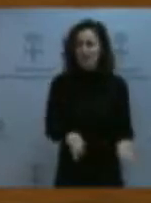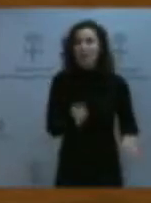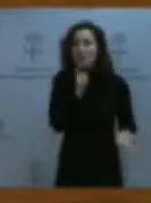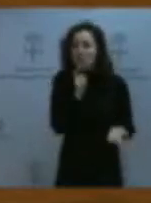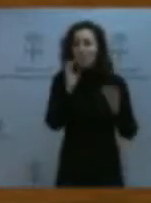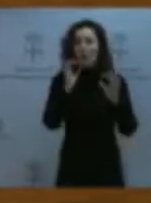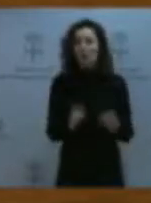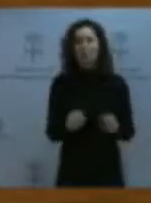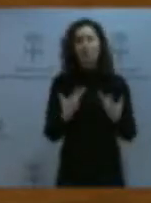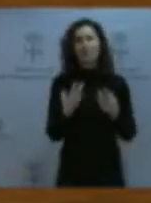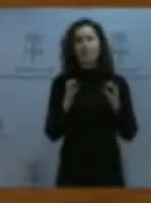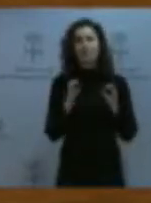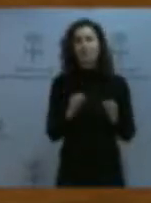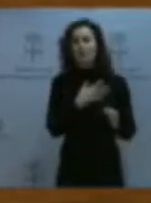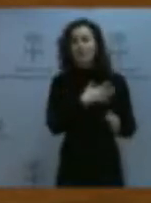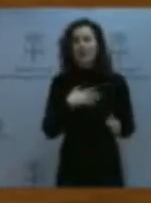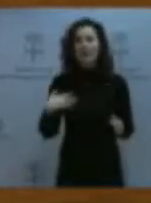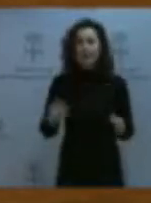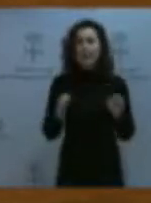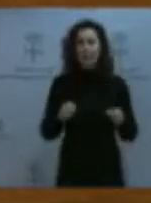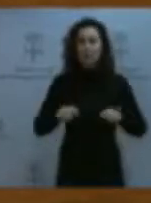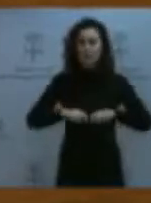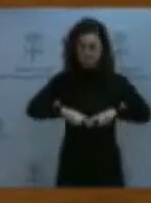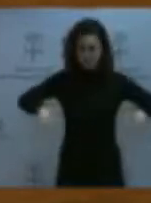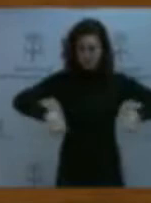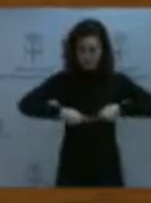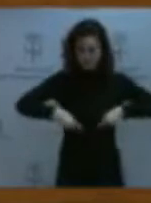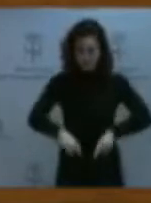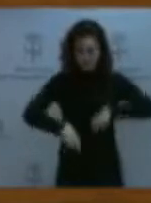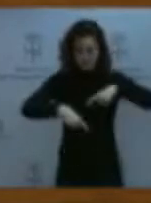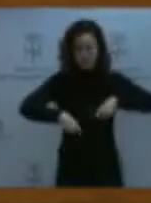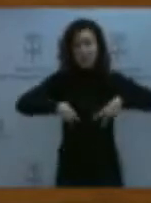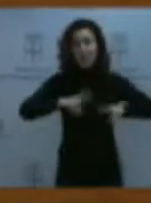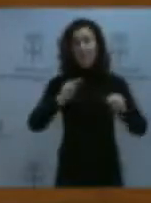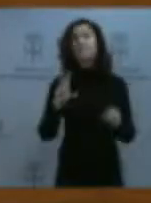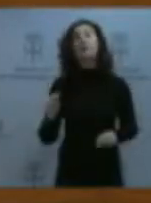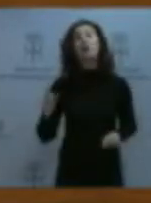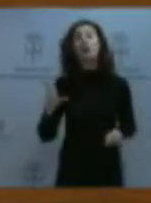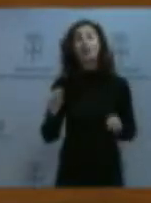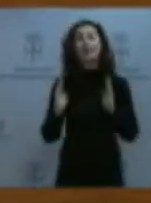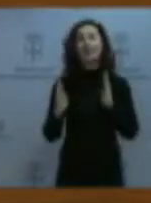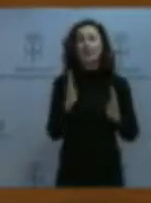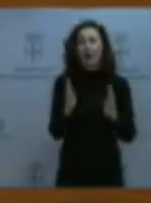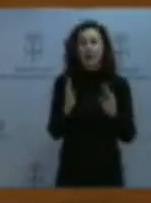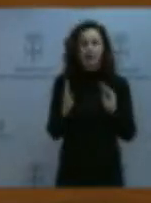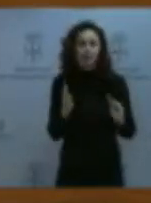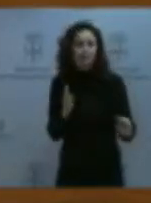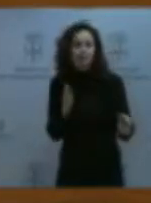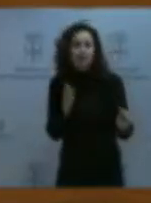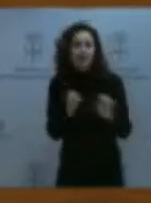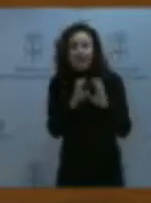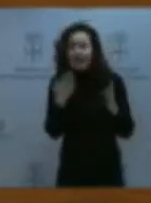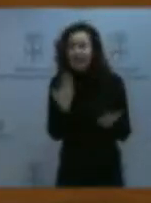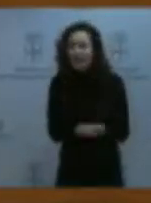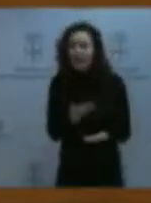foso excavado a finales de la Edad del Bronce. Todo esto lo que indica es una cuestión clara. Es una cuestión que se ha denunciado en esta Cámara y son